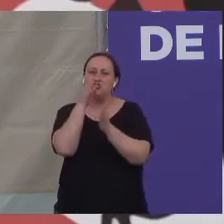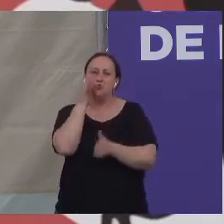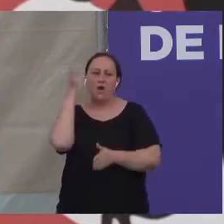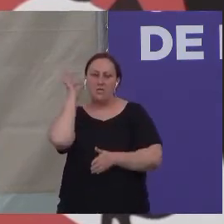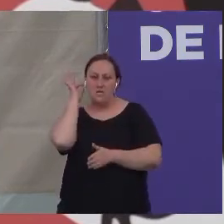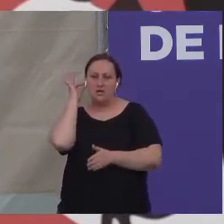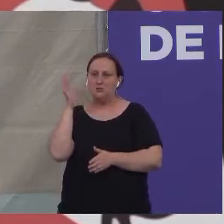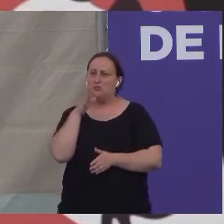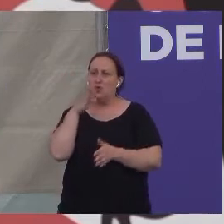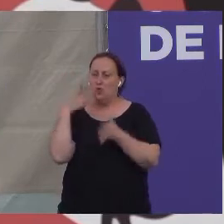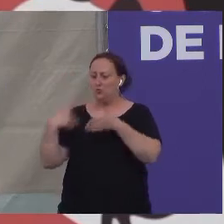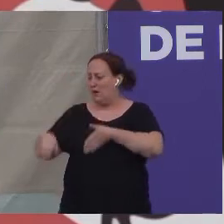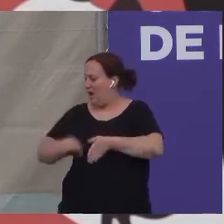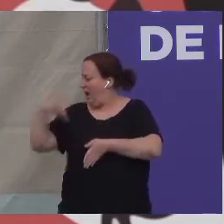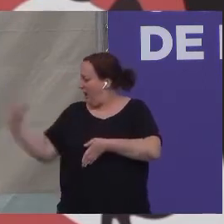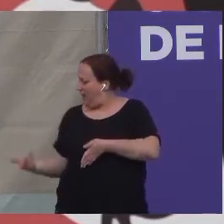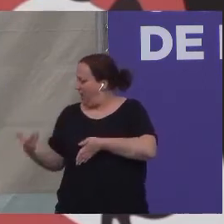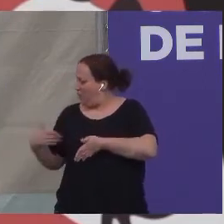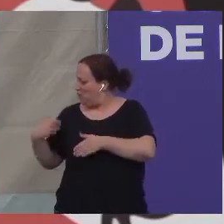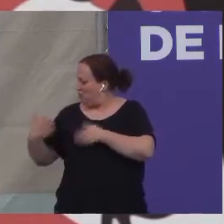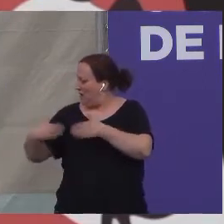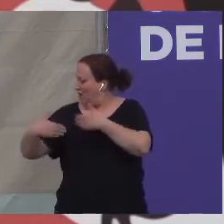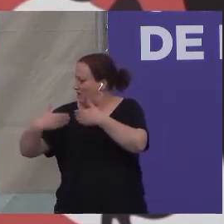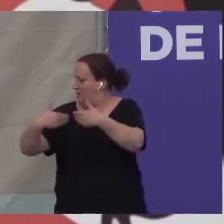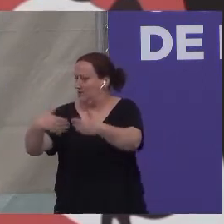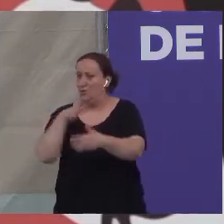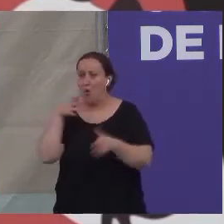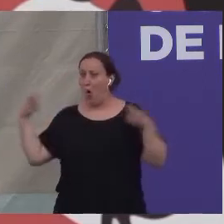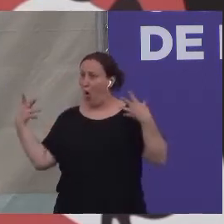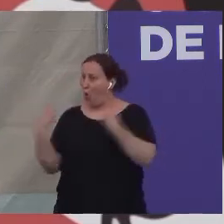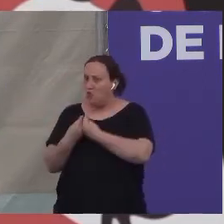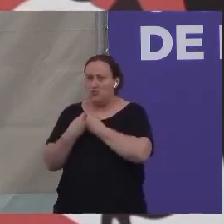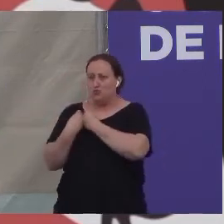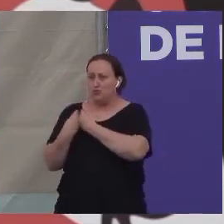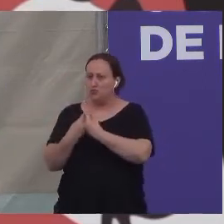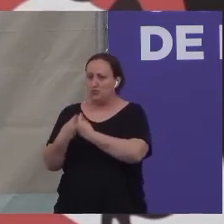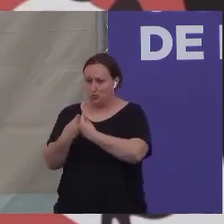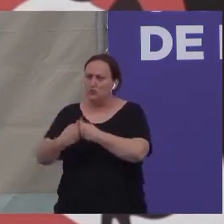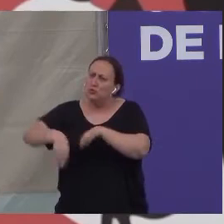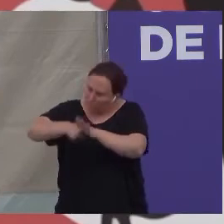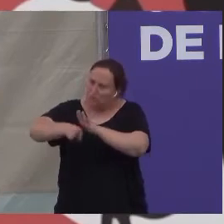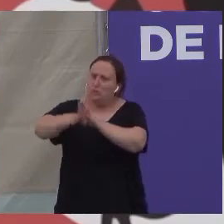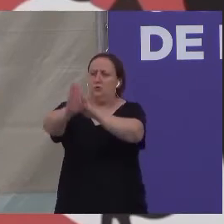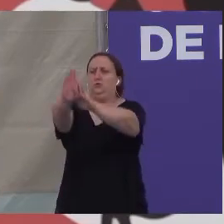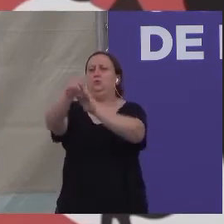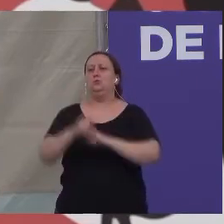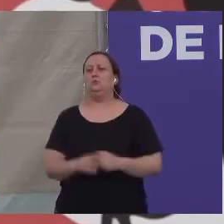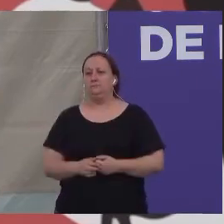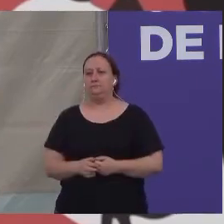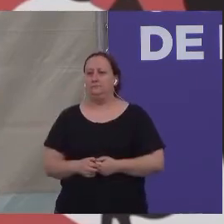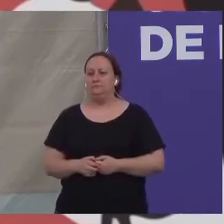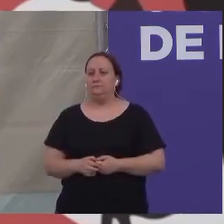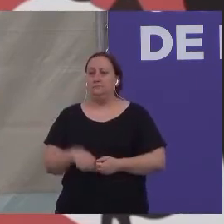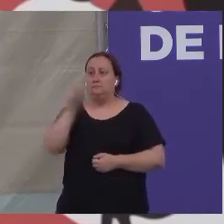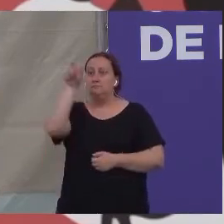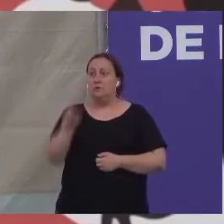compañeras, por caminar juntos, porque juntos y juntas hemos llegado hasta aquí. Sigamos haciéndolo. Una